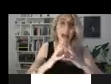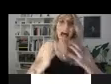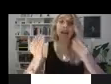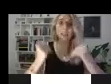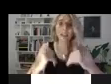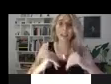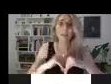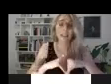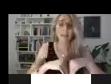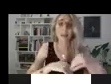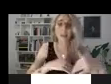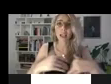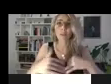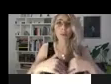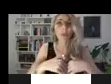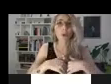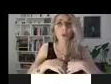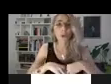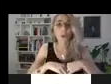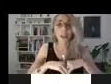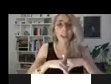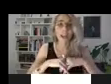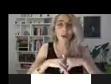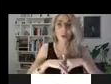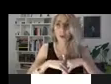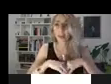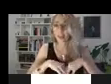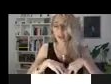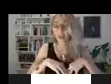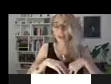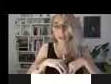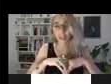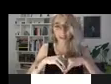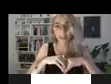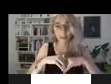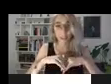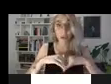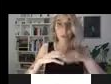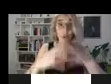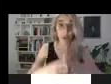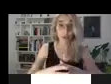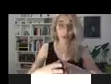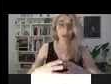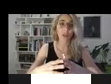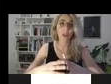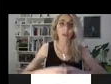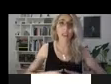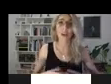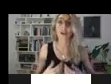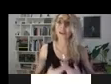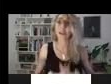aproximadamente antes de la pandemia, ya iremos viendo cómo se van acomodando los